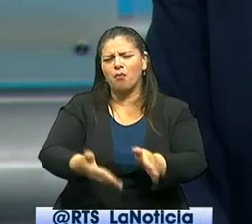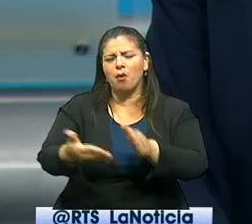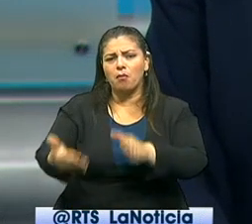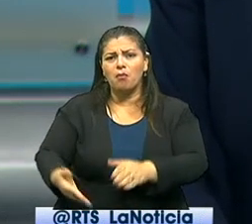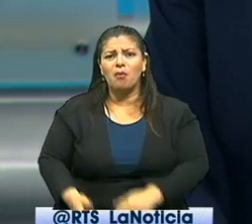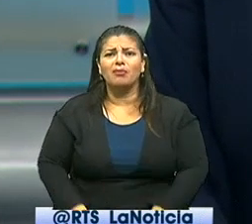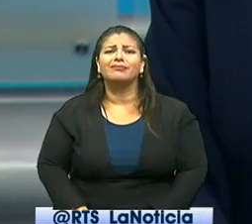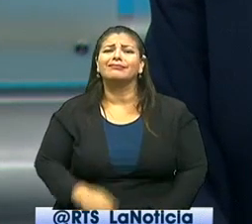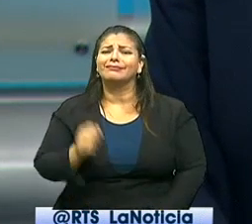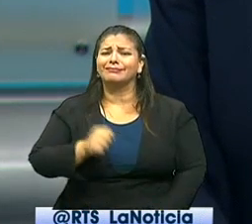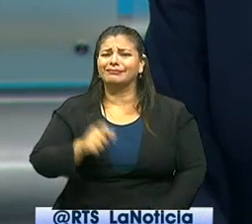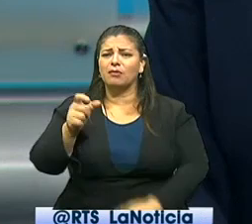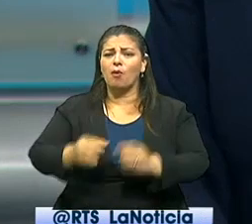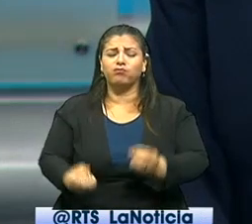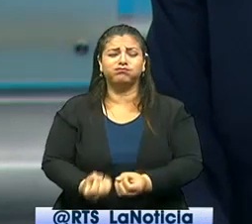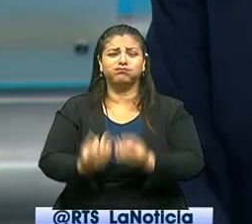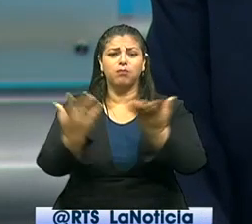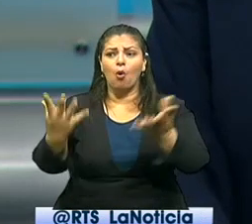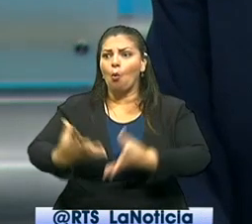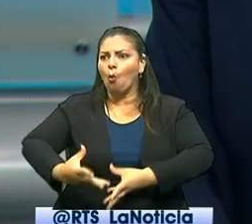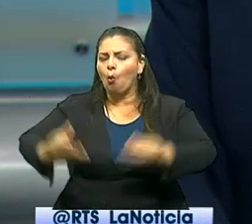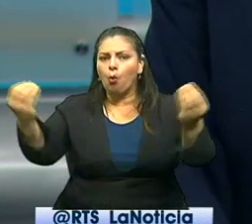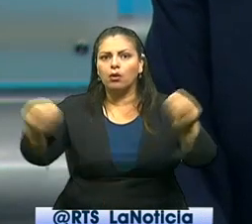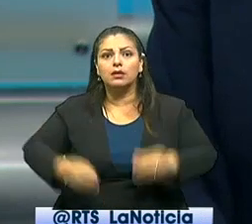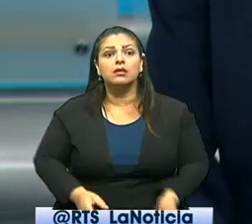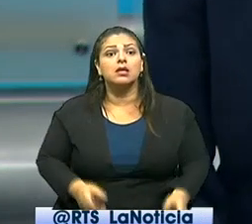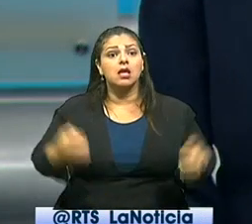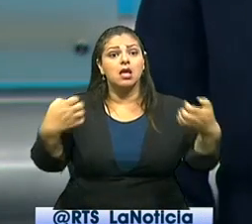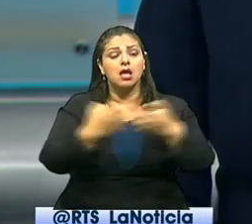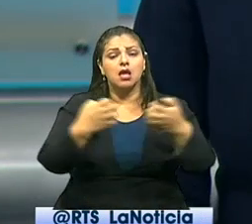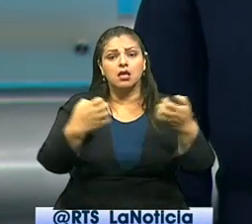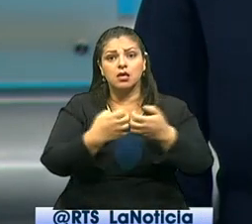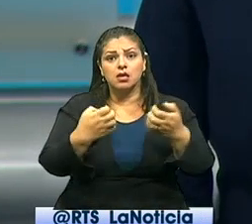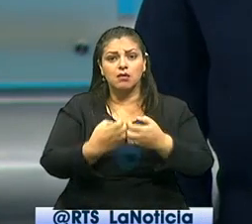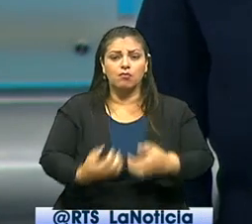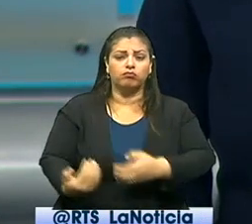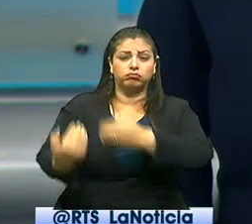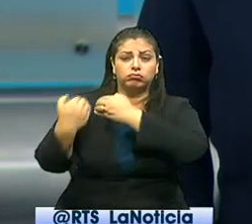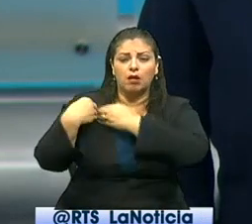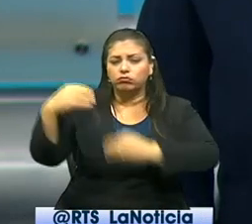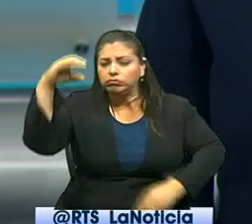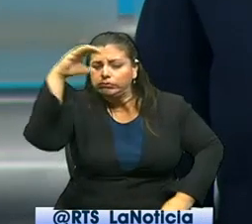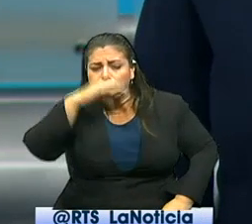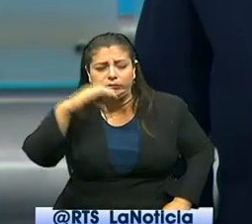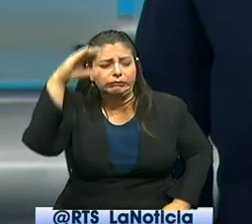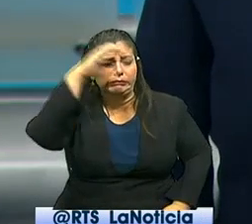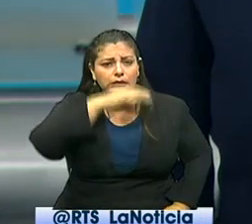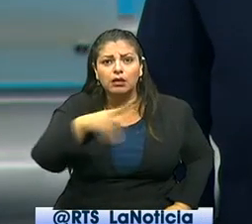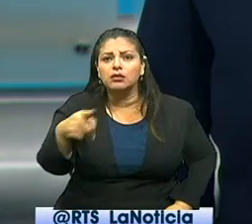las heladas temperaturas dificultan la operación. Enseguida les presentamos un informe de Univisión.